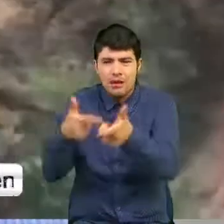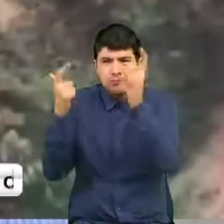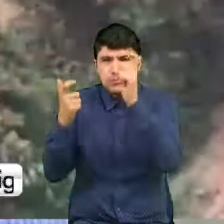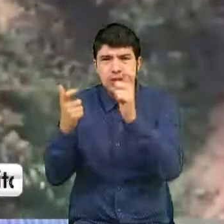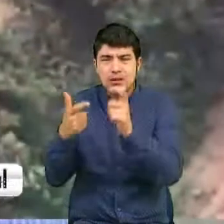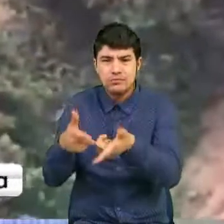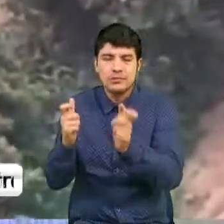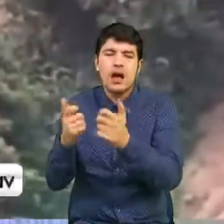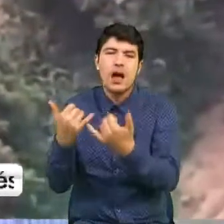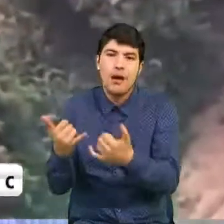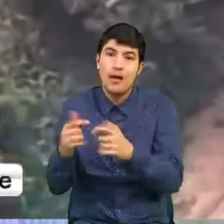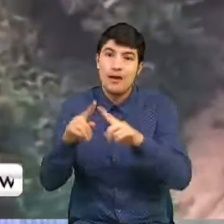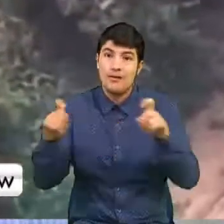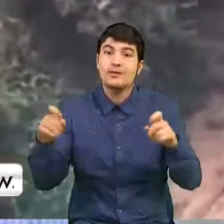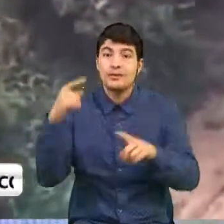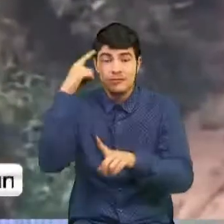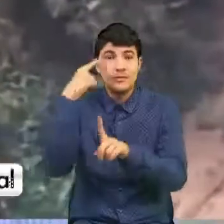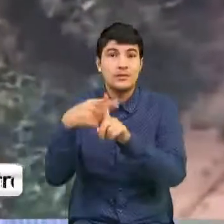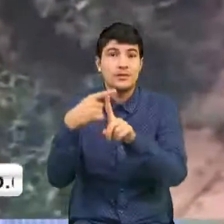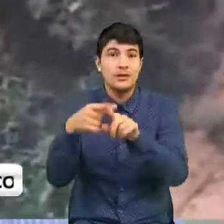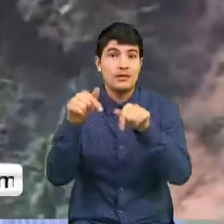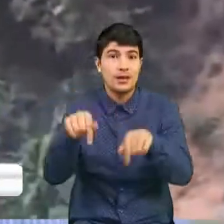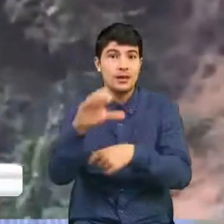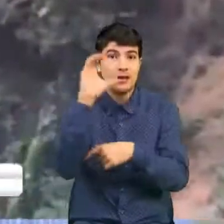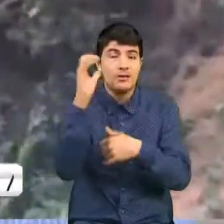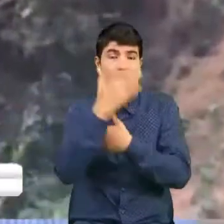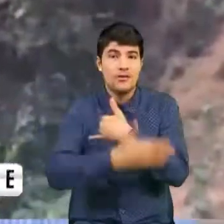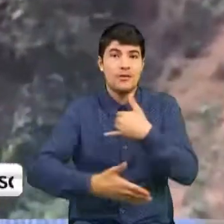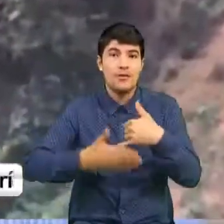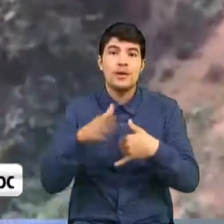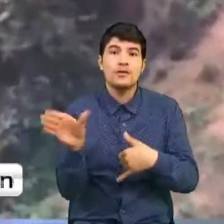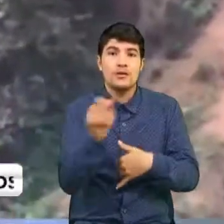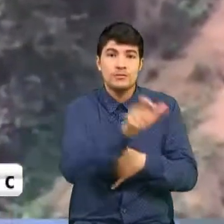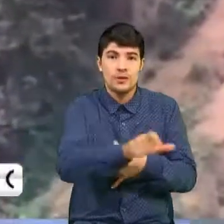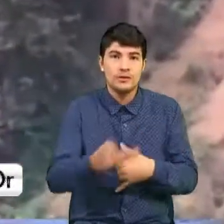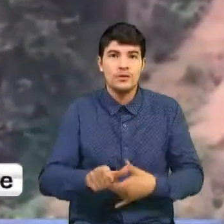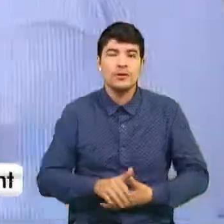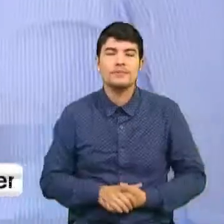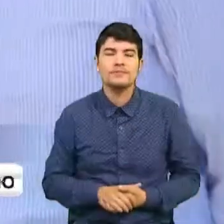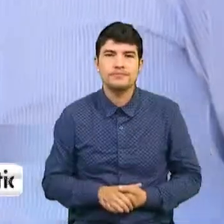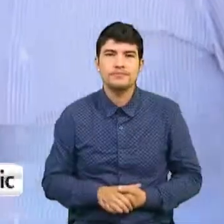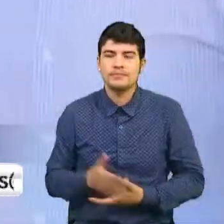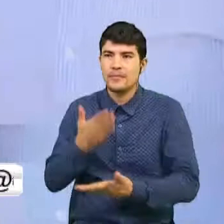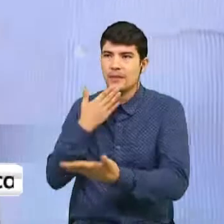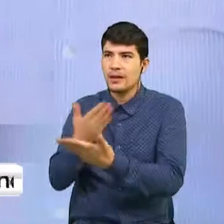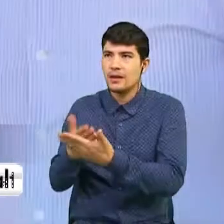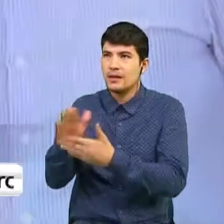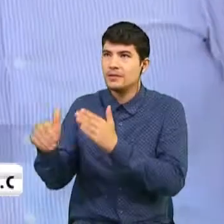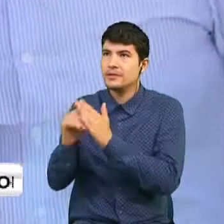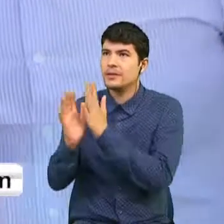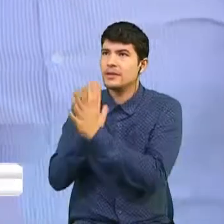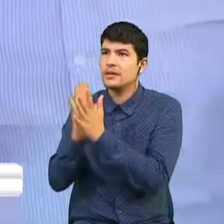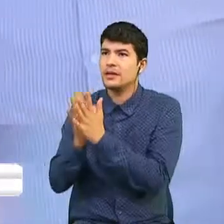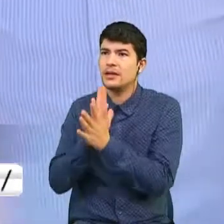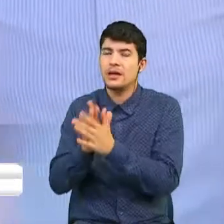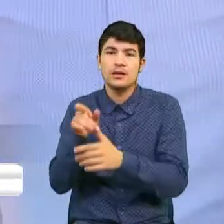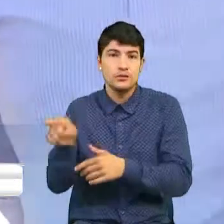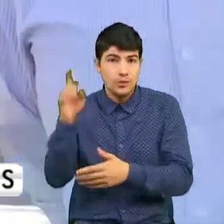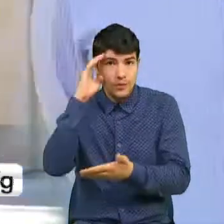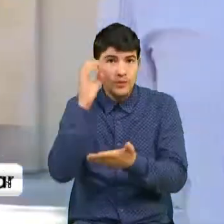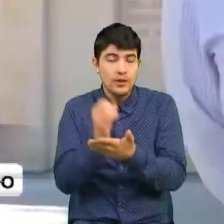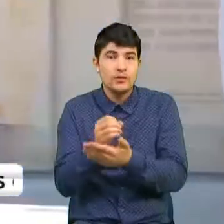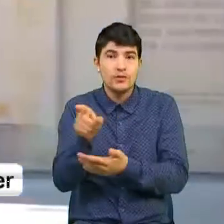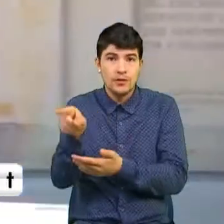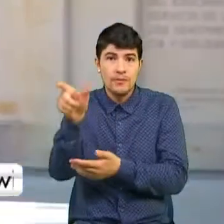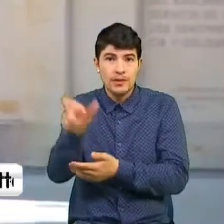país es una cosa muy positiva para colombia y muy positiva para todos los colombianos cristian muchas gracias pues esta es la visión precisamente de un